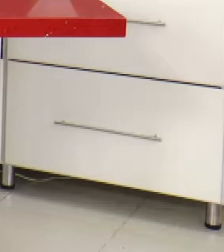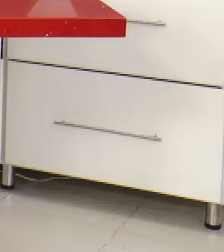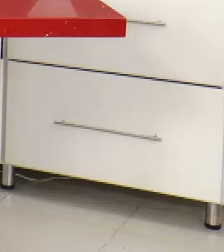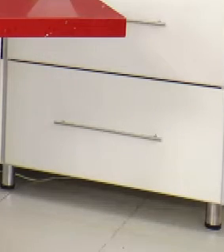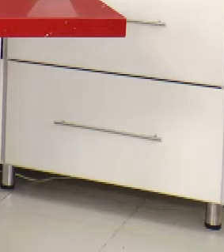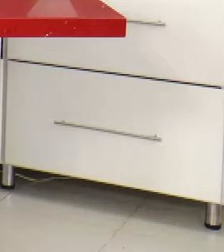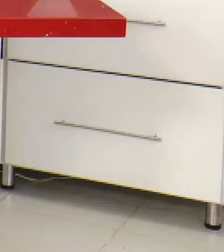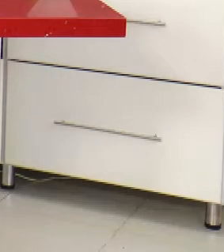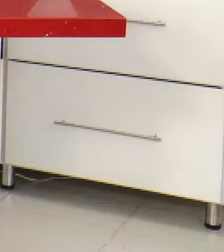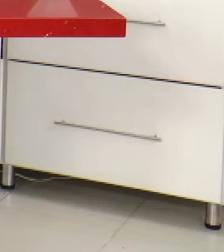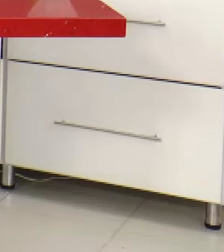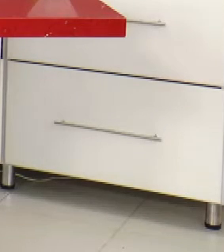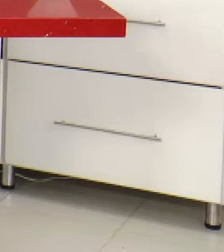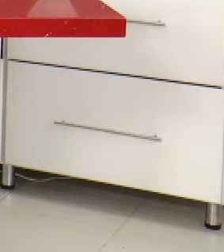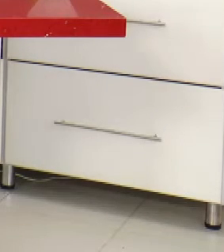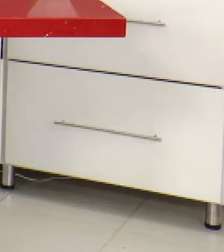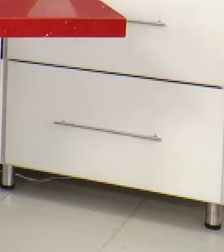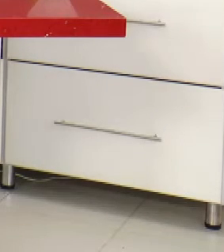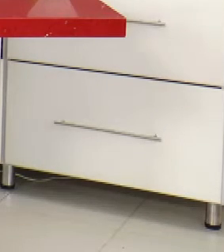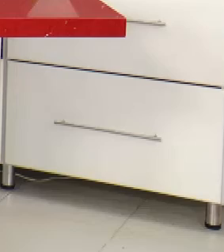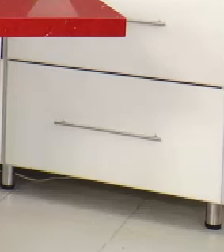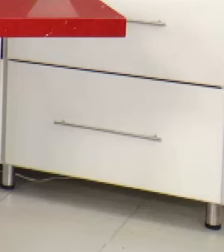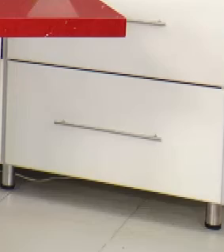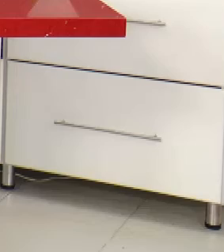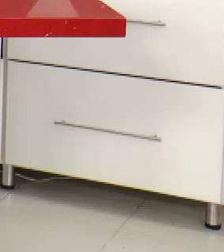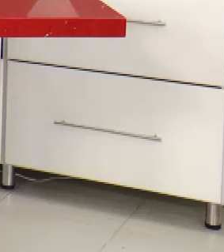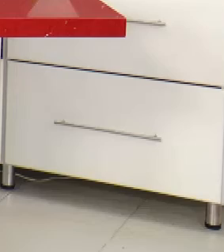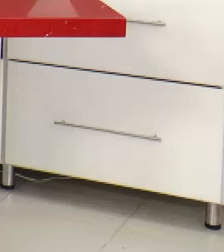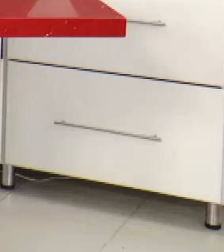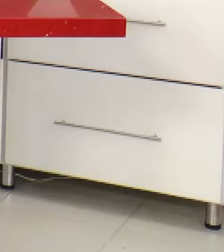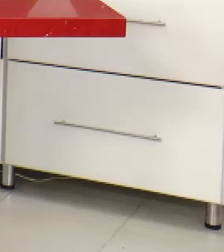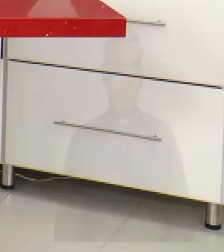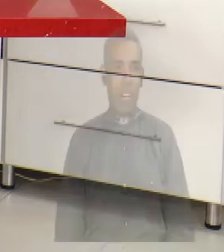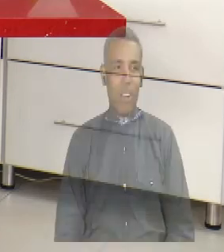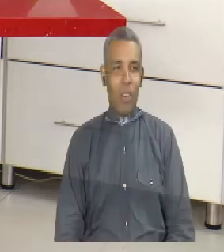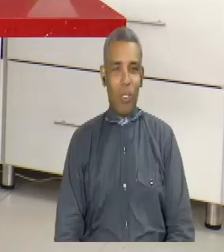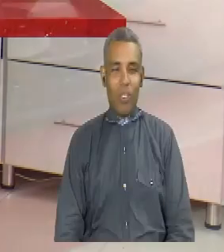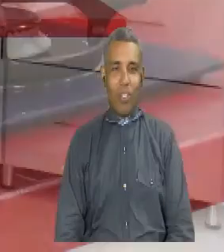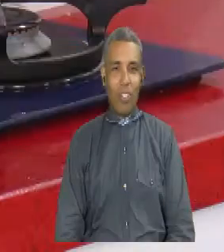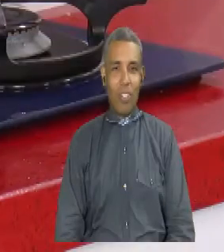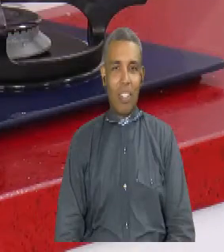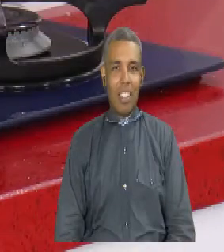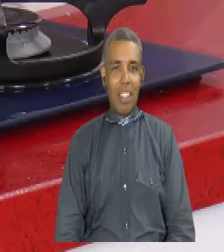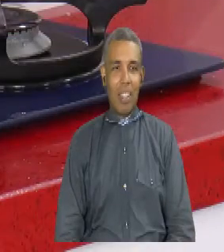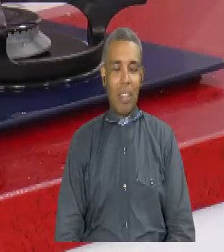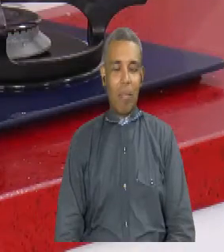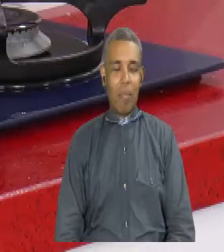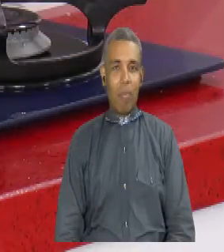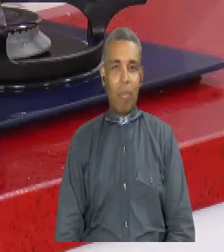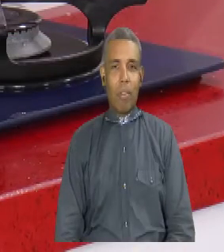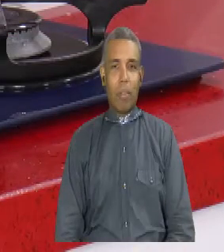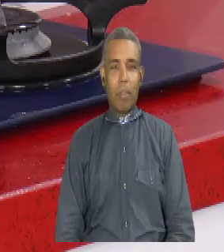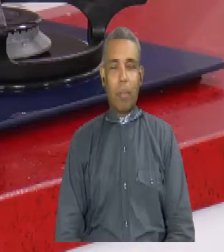Bueno, los televidentes, invitarlos a que llamen a nuestras líneas, están abiertas. Las primeras tres llamadas,